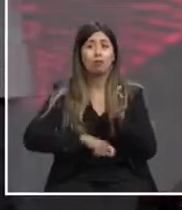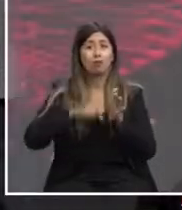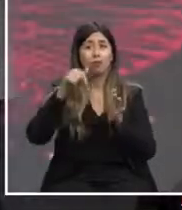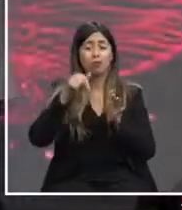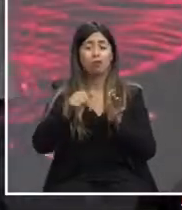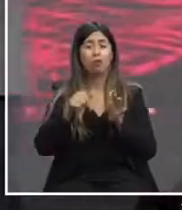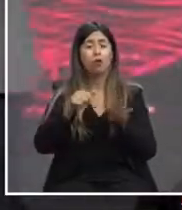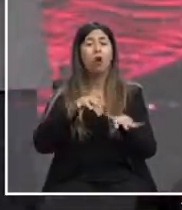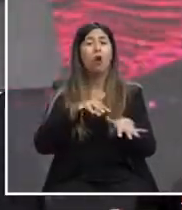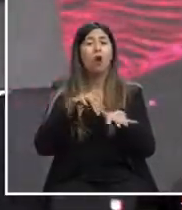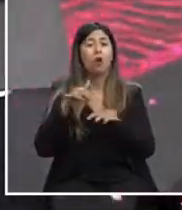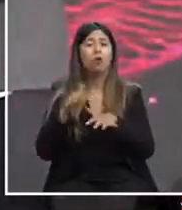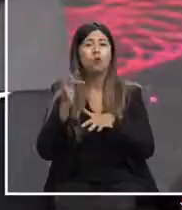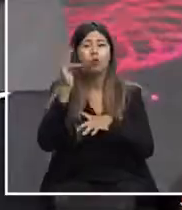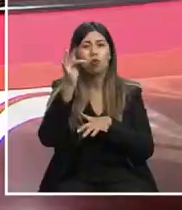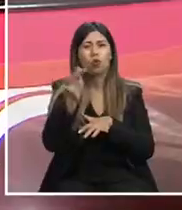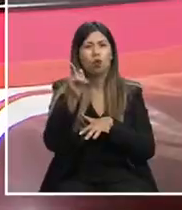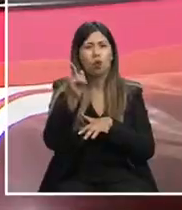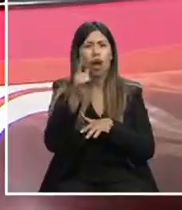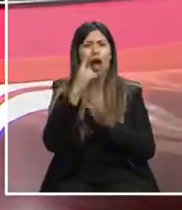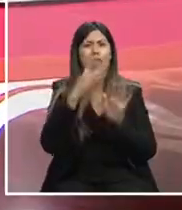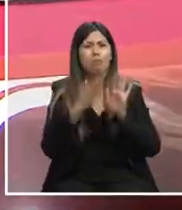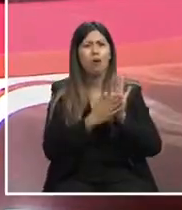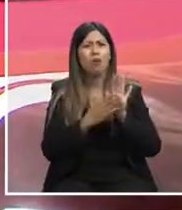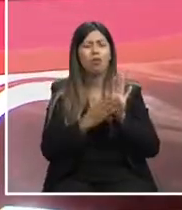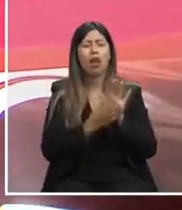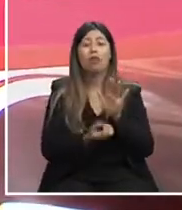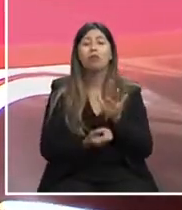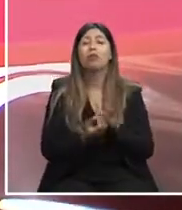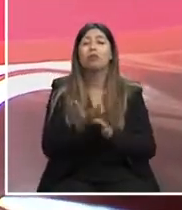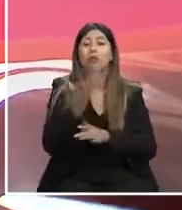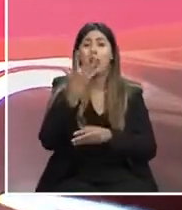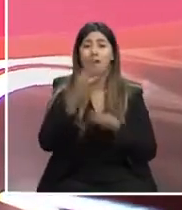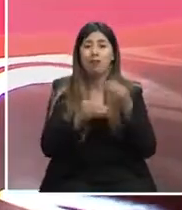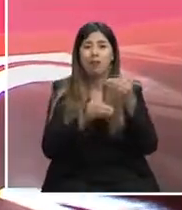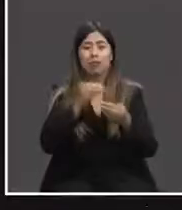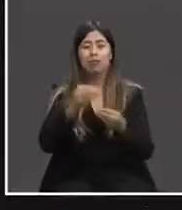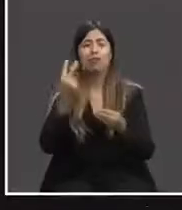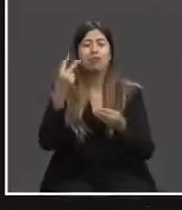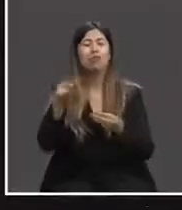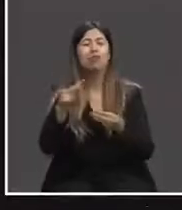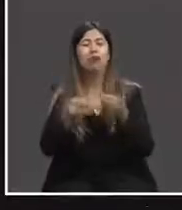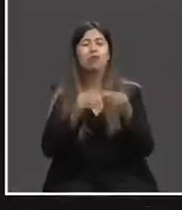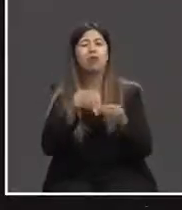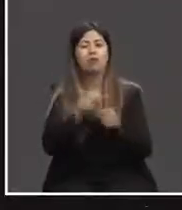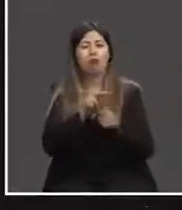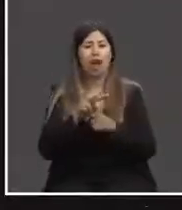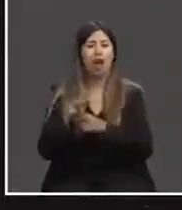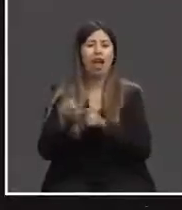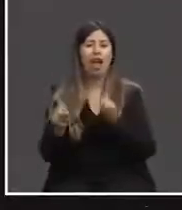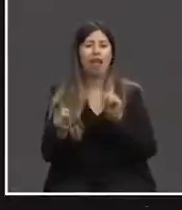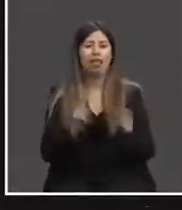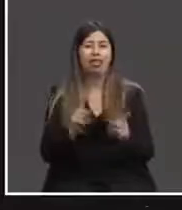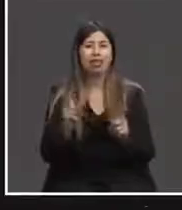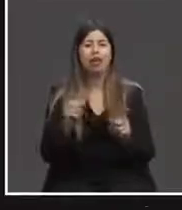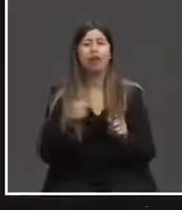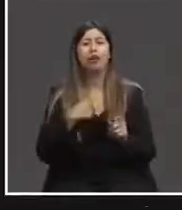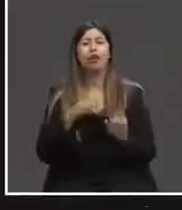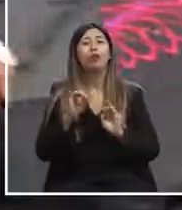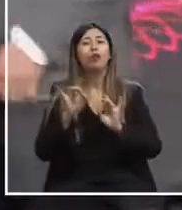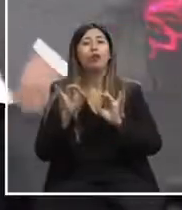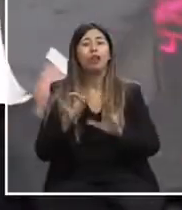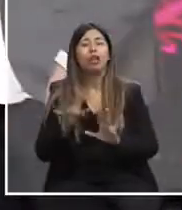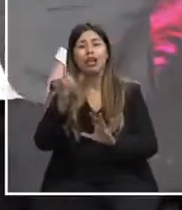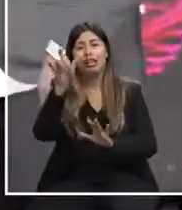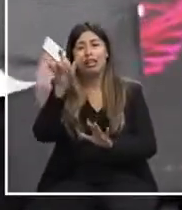Congreso Futuro, ha mostrado un proceso bastante innovador en su proceso de gestión. Así que voy a dejarlos a